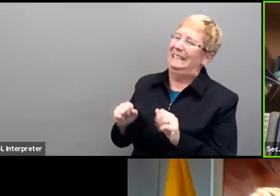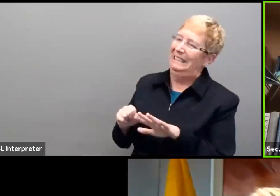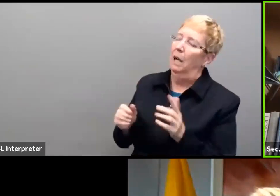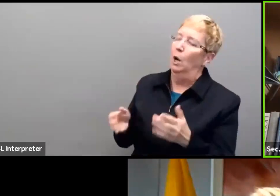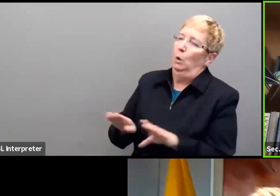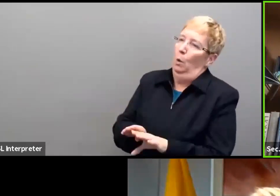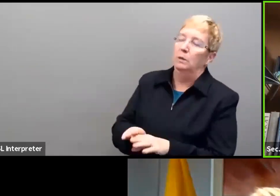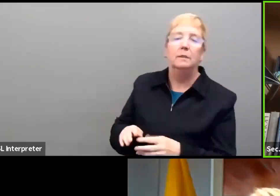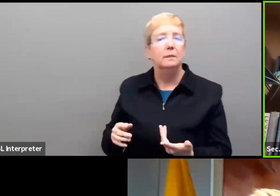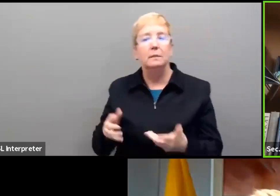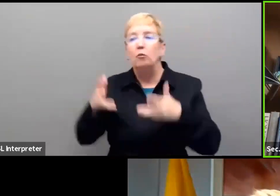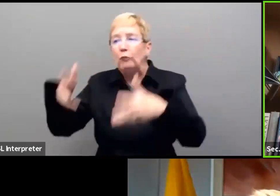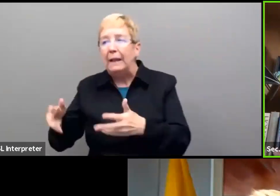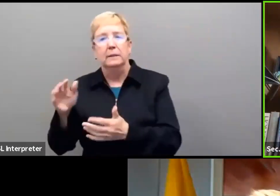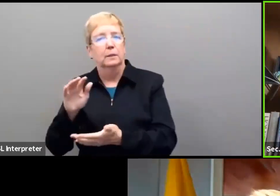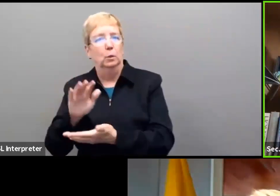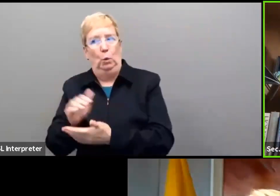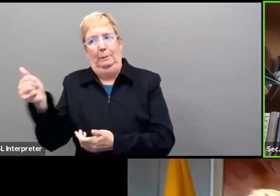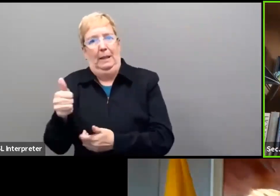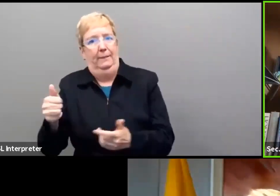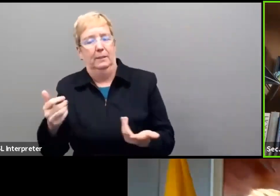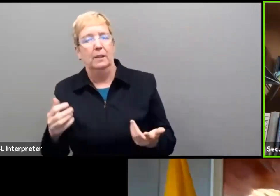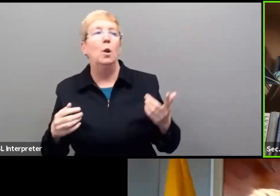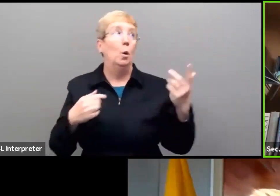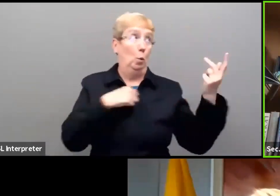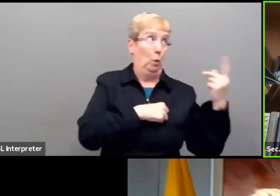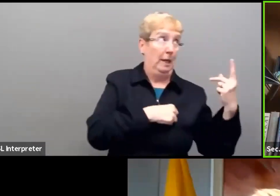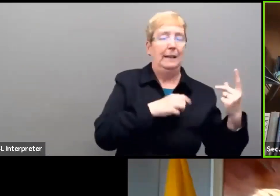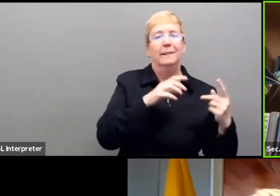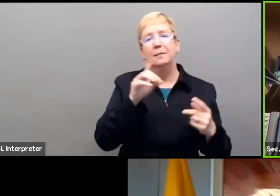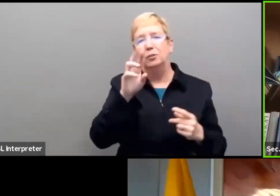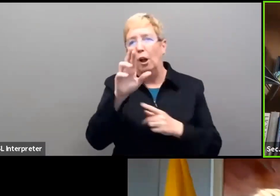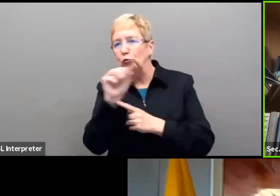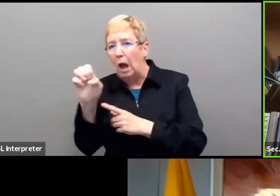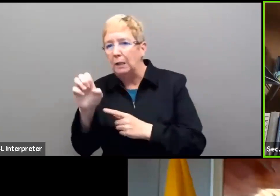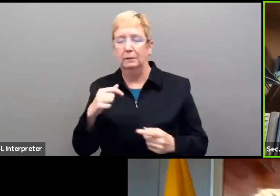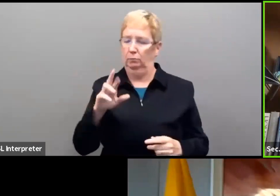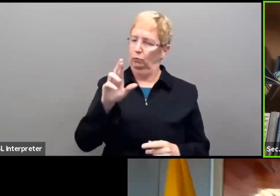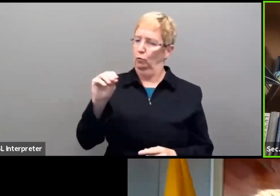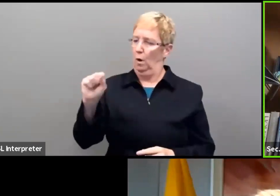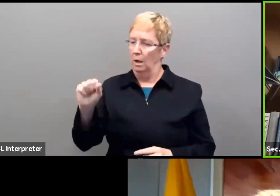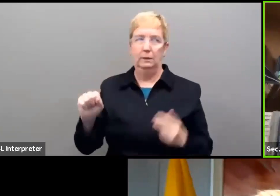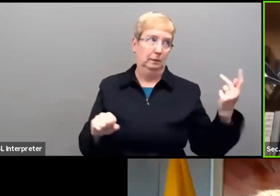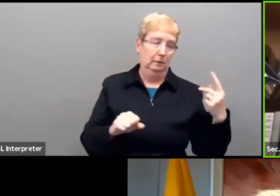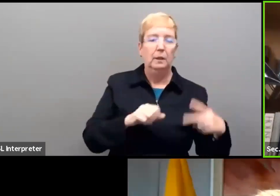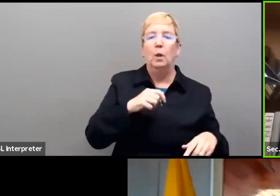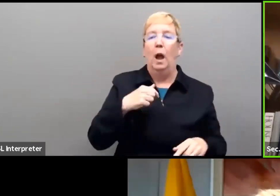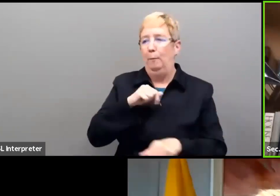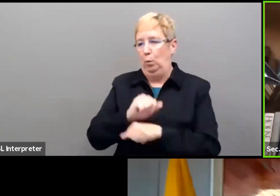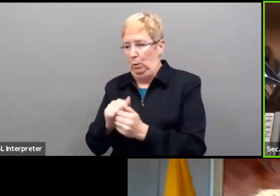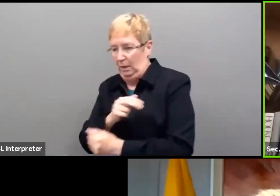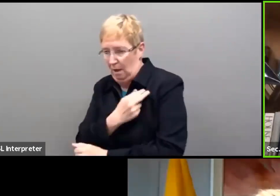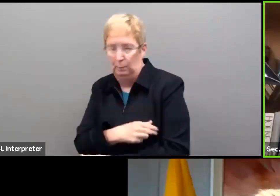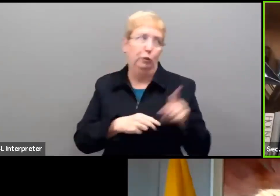pero no los vamos a obligar a tomar esas decisiones. En cuanto a las pruebas, vigilancia, uso de cubrebocas,